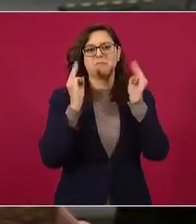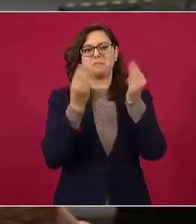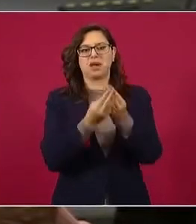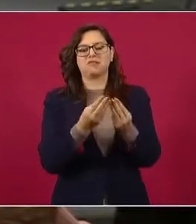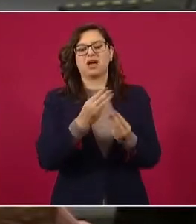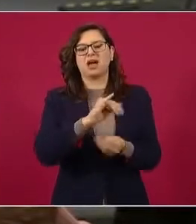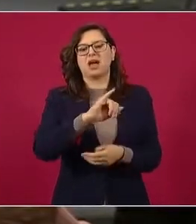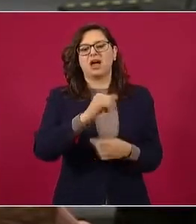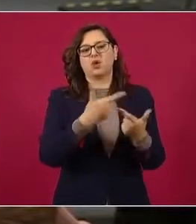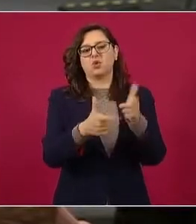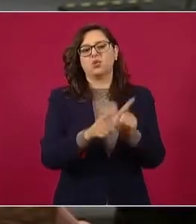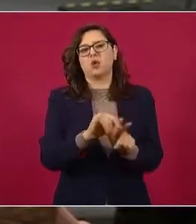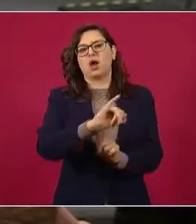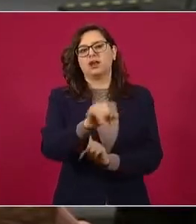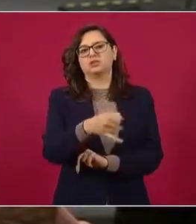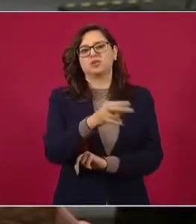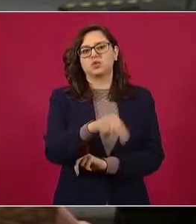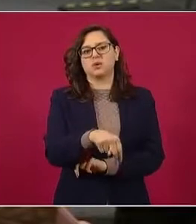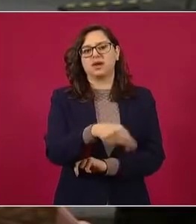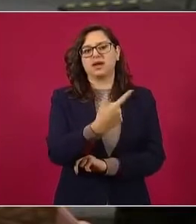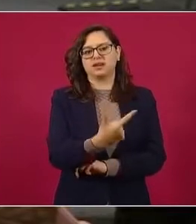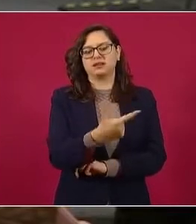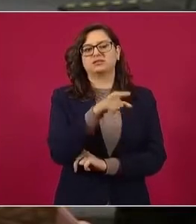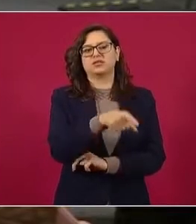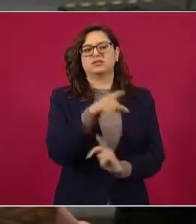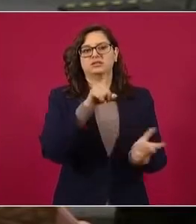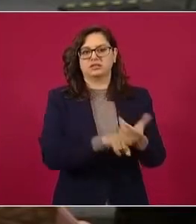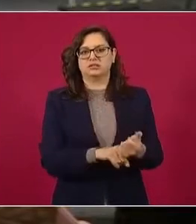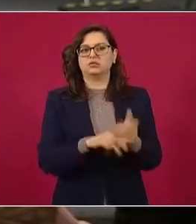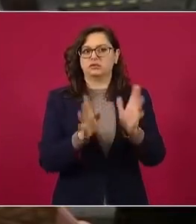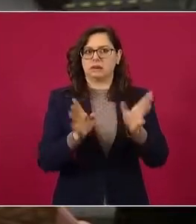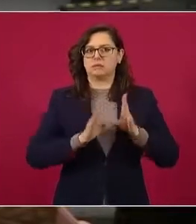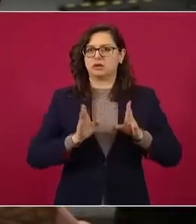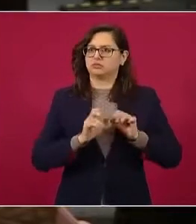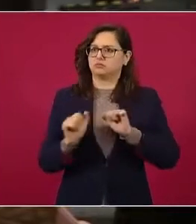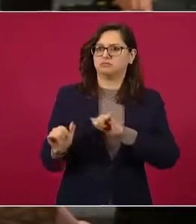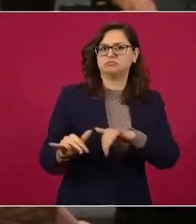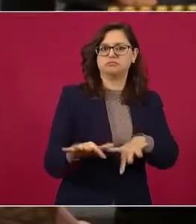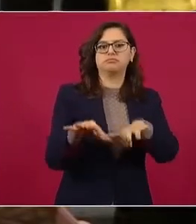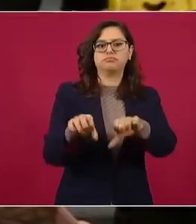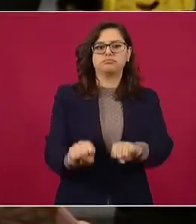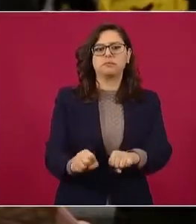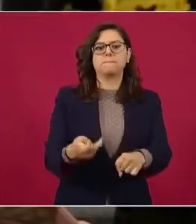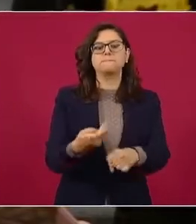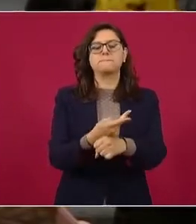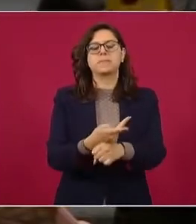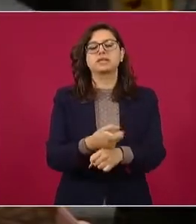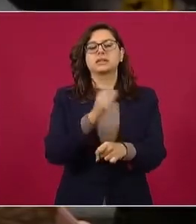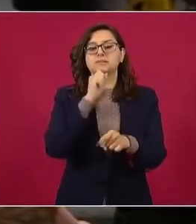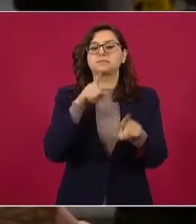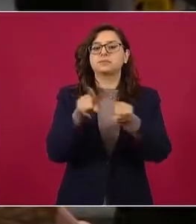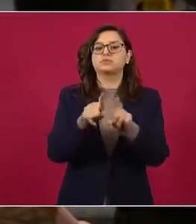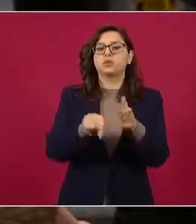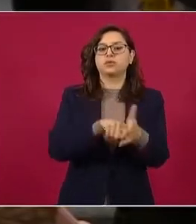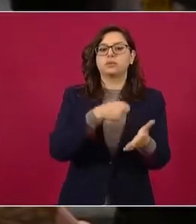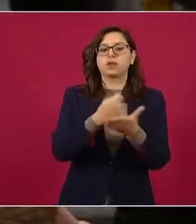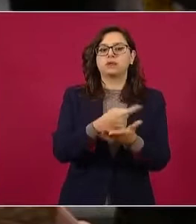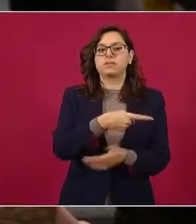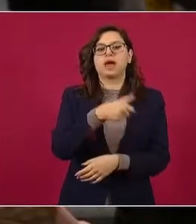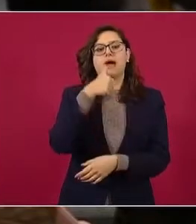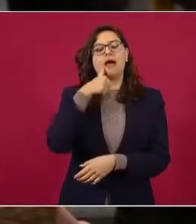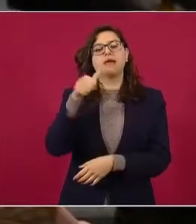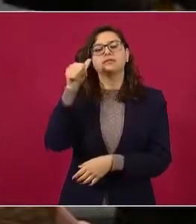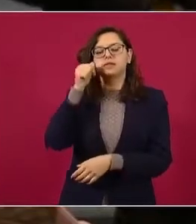el tema también de Tamaulipas. Ayer por la tarde nos enterábamos de que las Fuerzas Armadas Federales tomaban el control